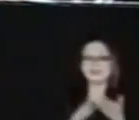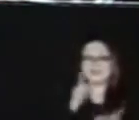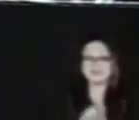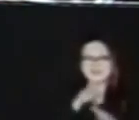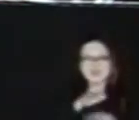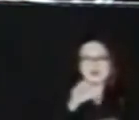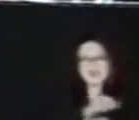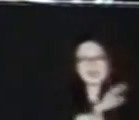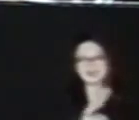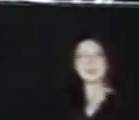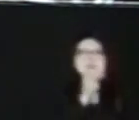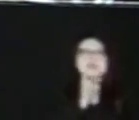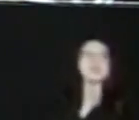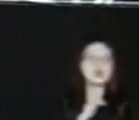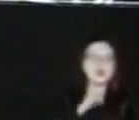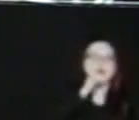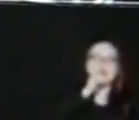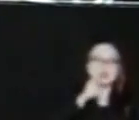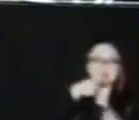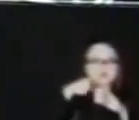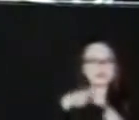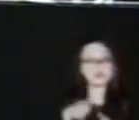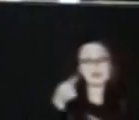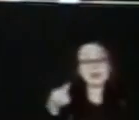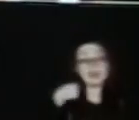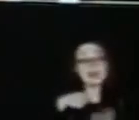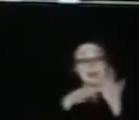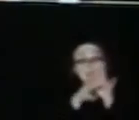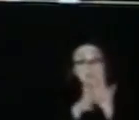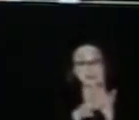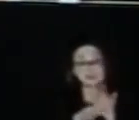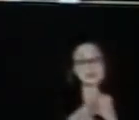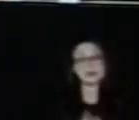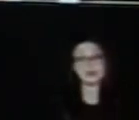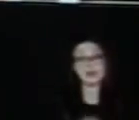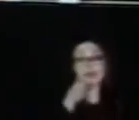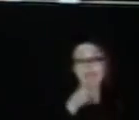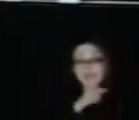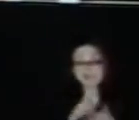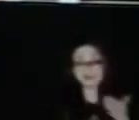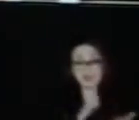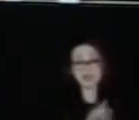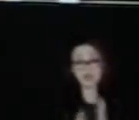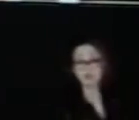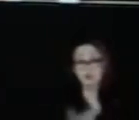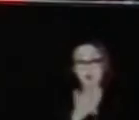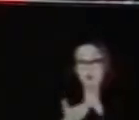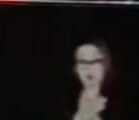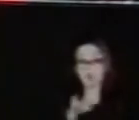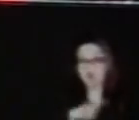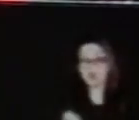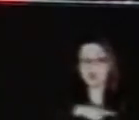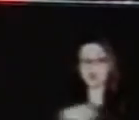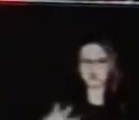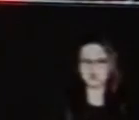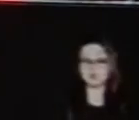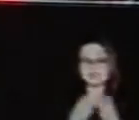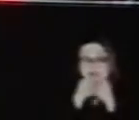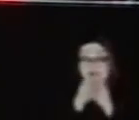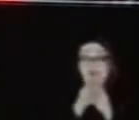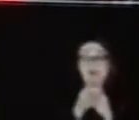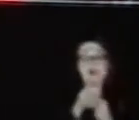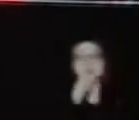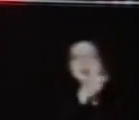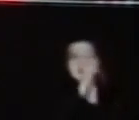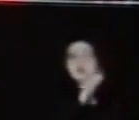energética, que nos dijeron vendría a salvarnos, solo ha